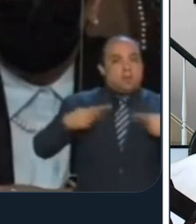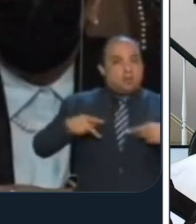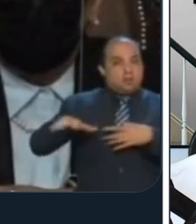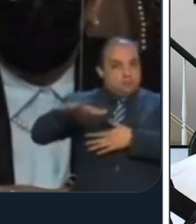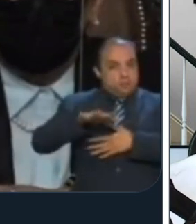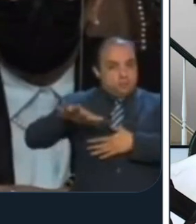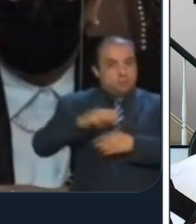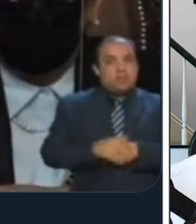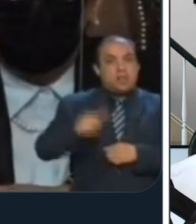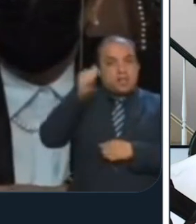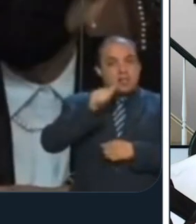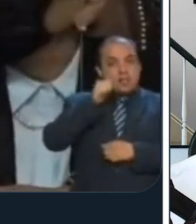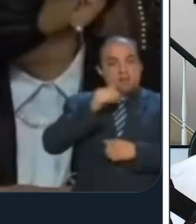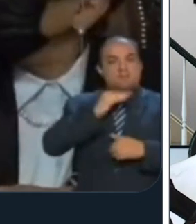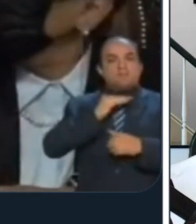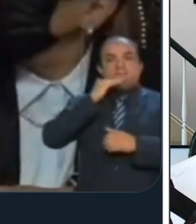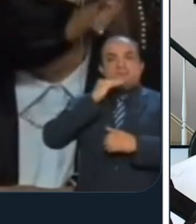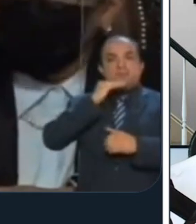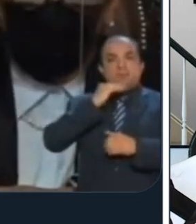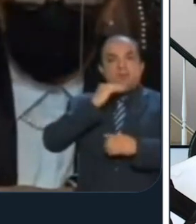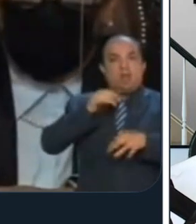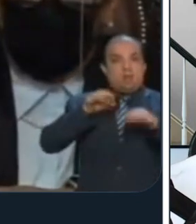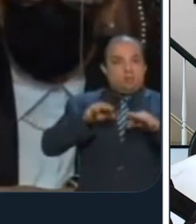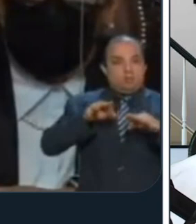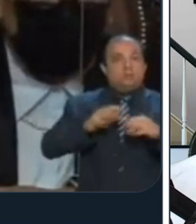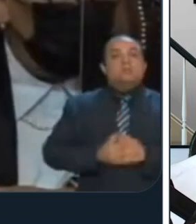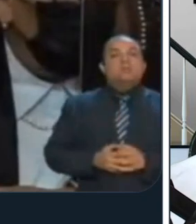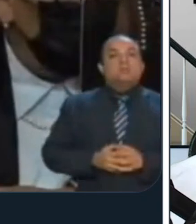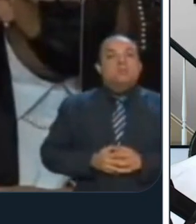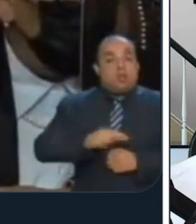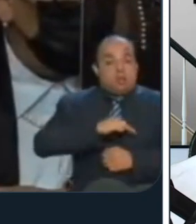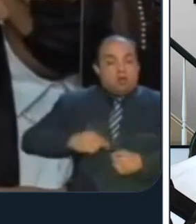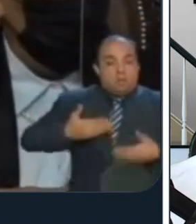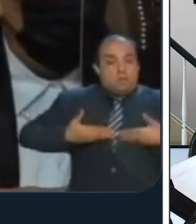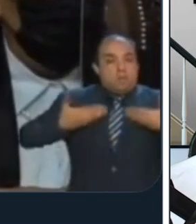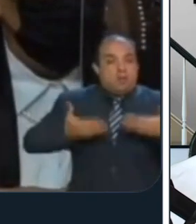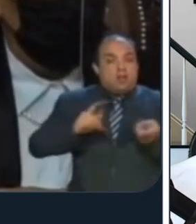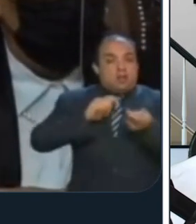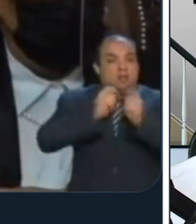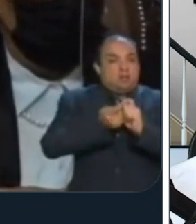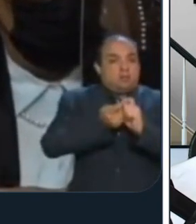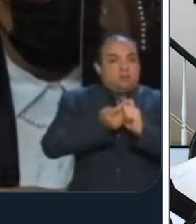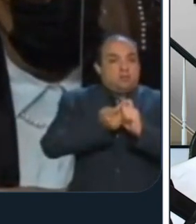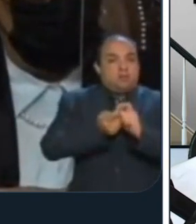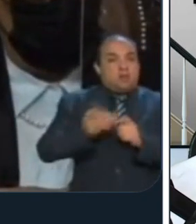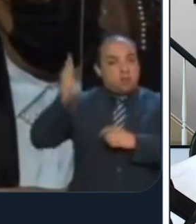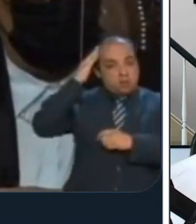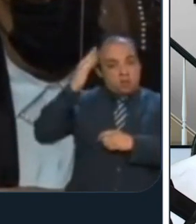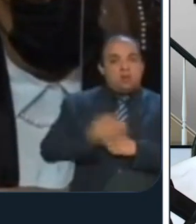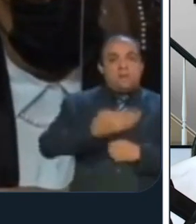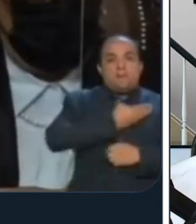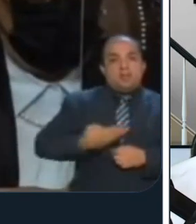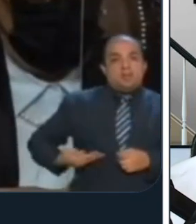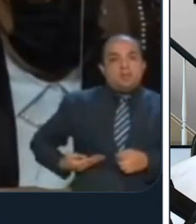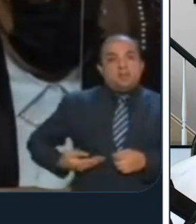está contenta por lo logrado como jefa de gobierno. Sostiene que en los próximos años se